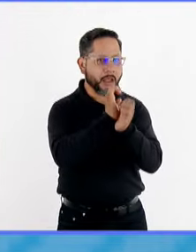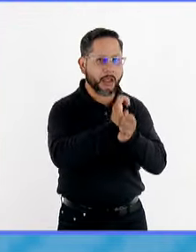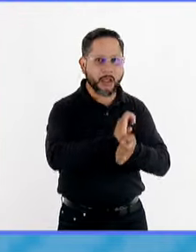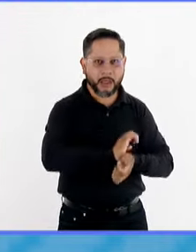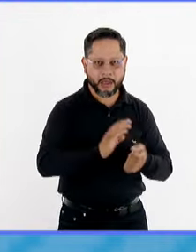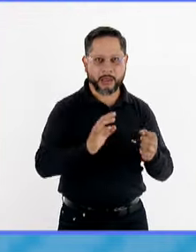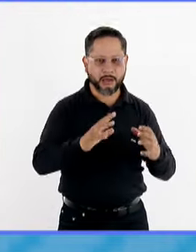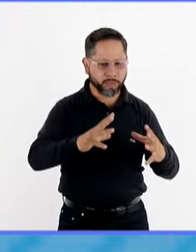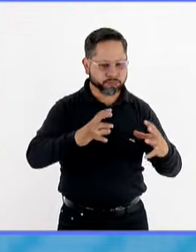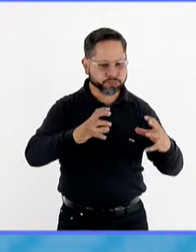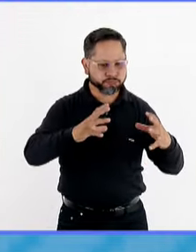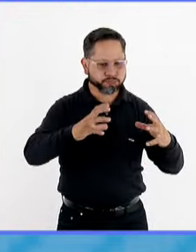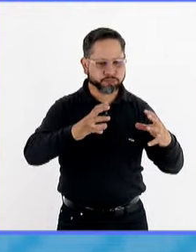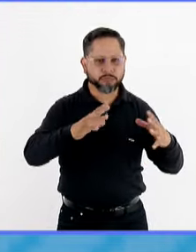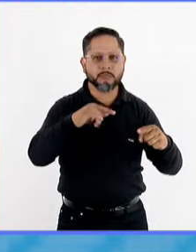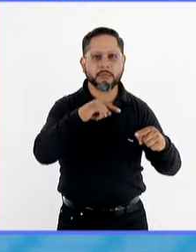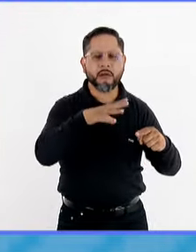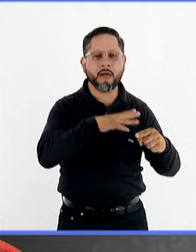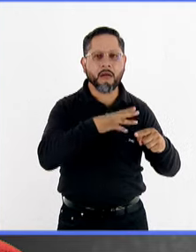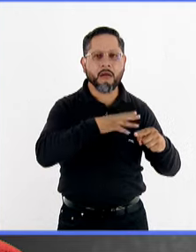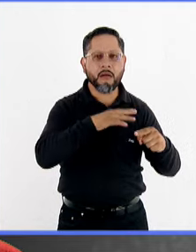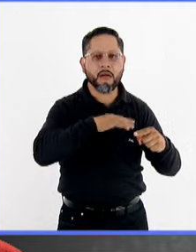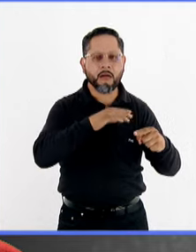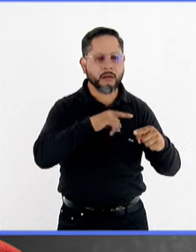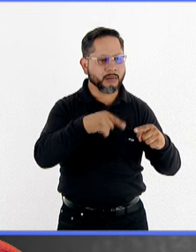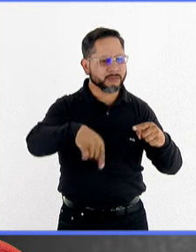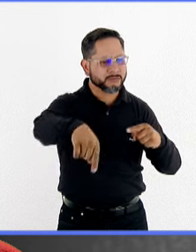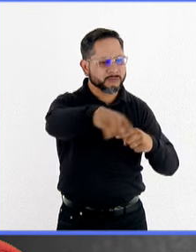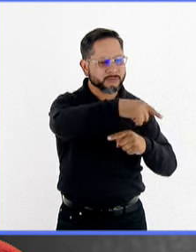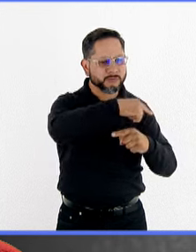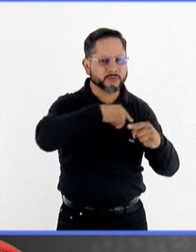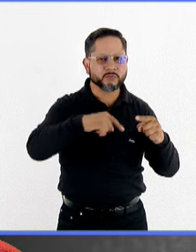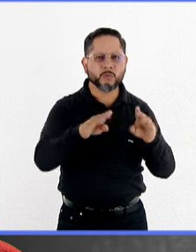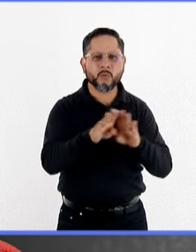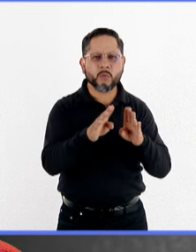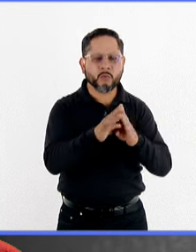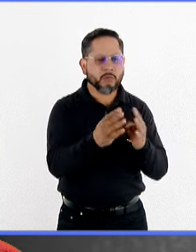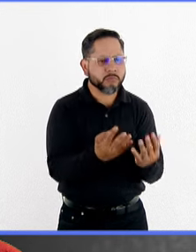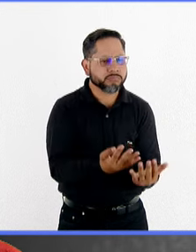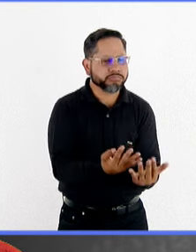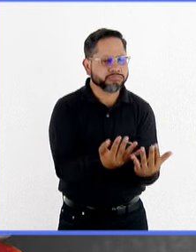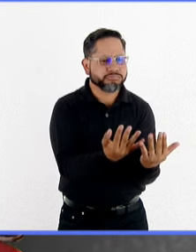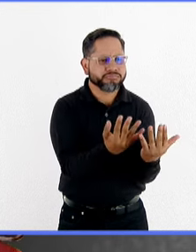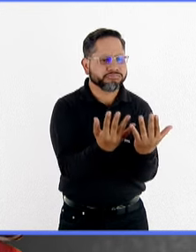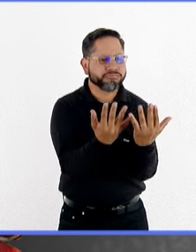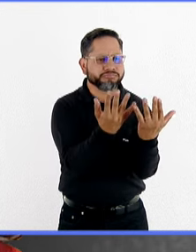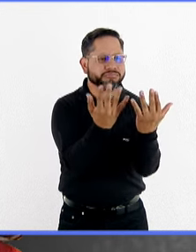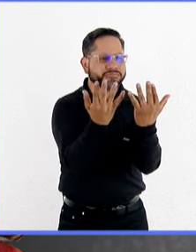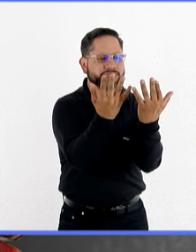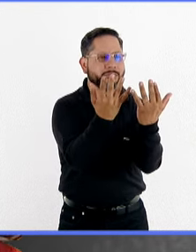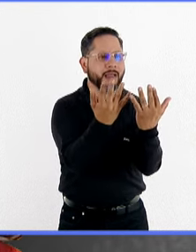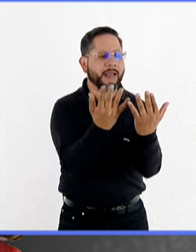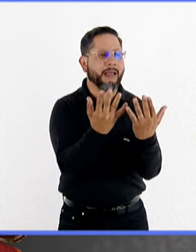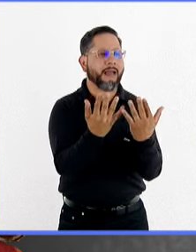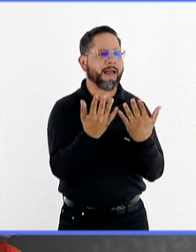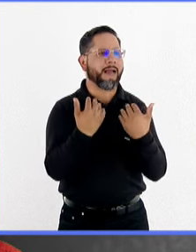algodones silvestres, y cómo han dado origen a los algodones cultivados. Y de ahí ha derivado para